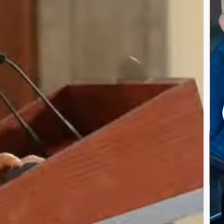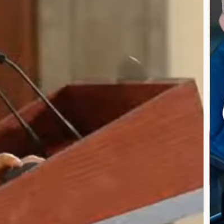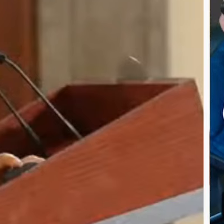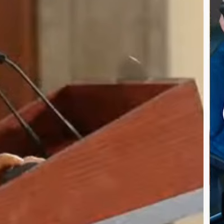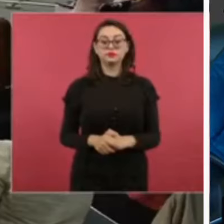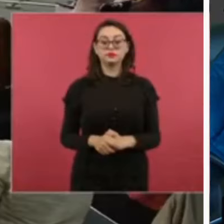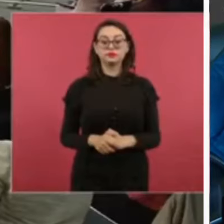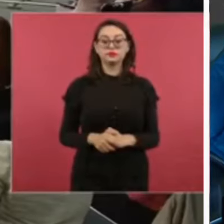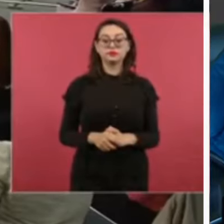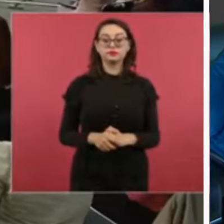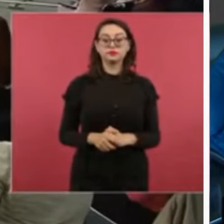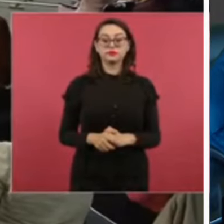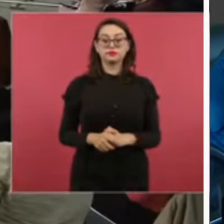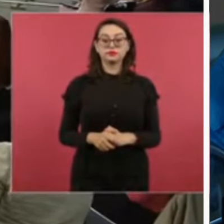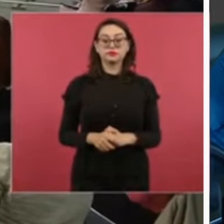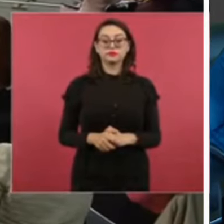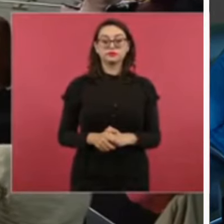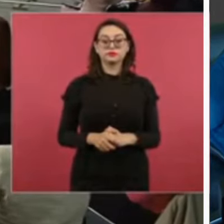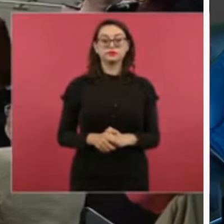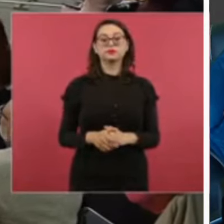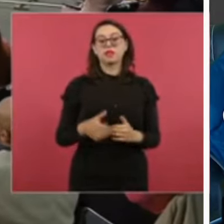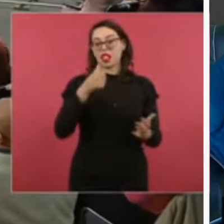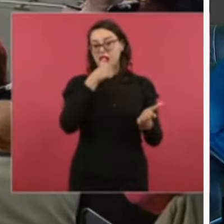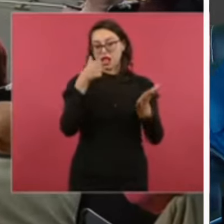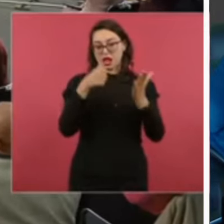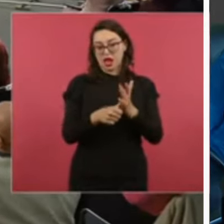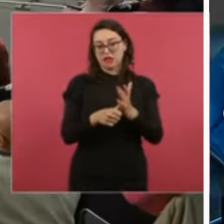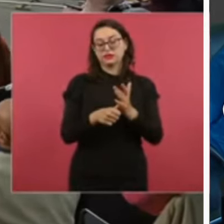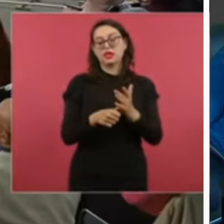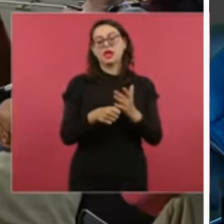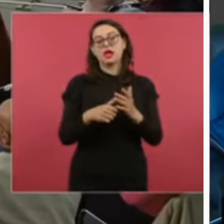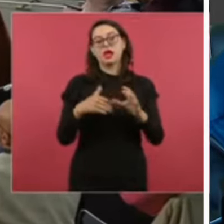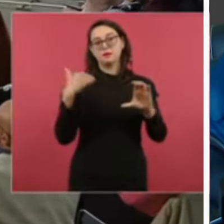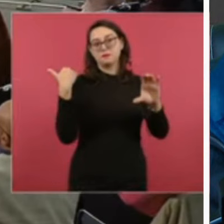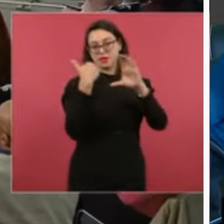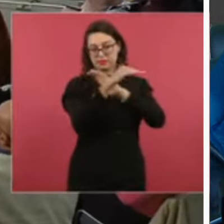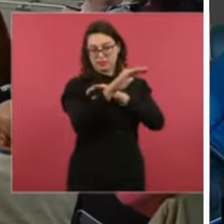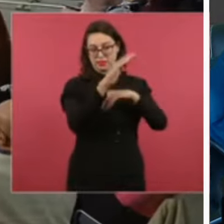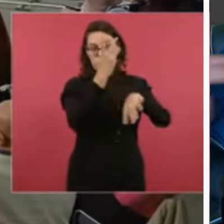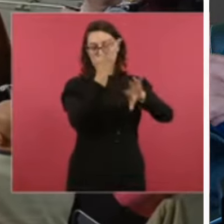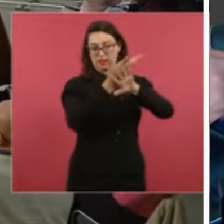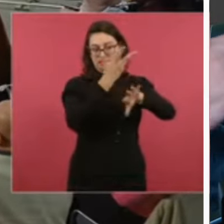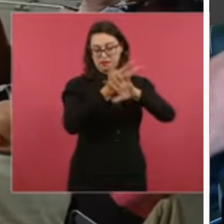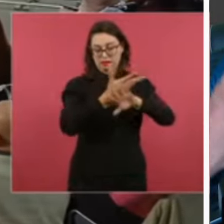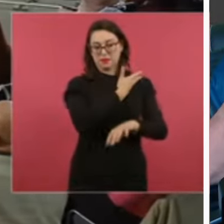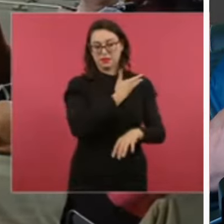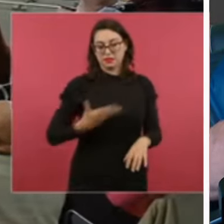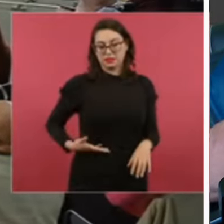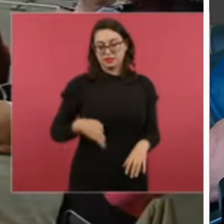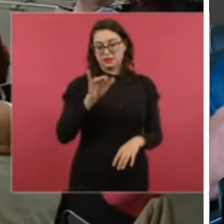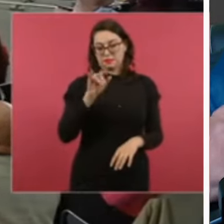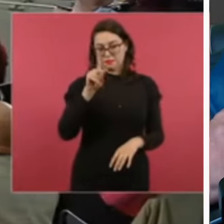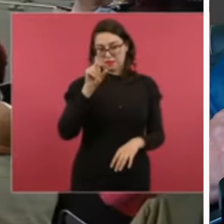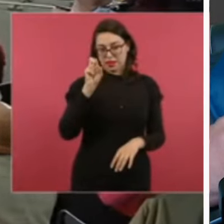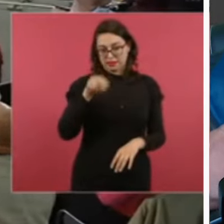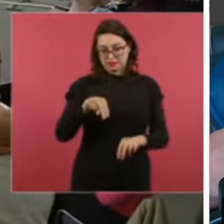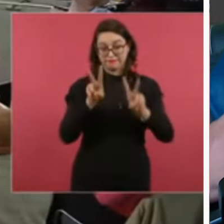Obrador. Presidente Biden, amigo, como siempre, es un gusto enorme saludarle y